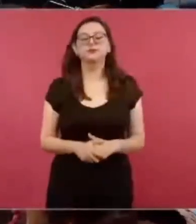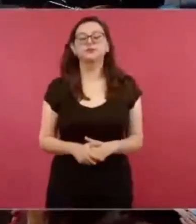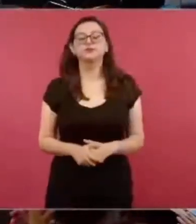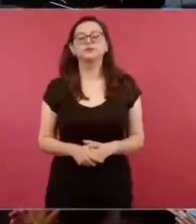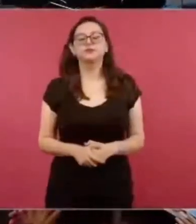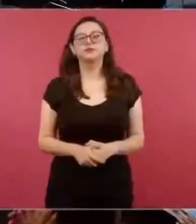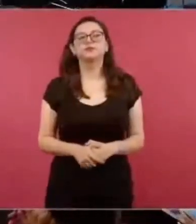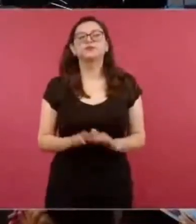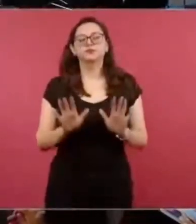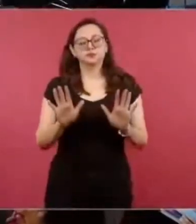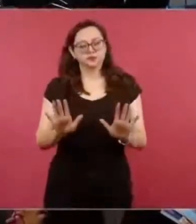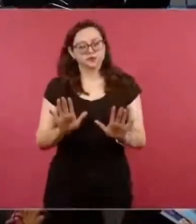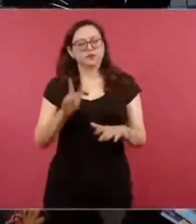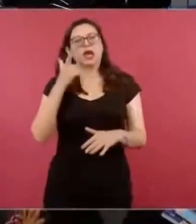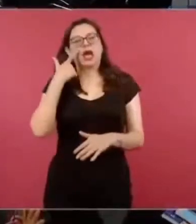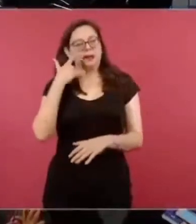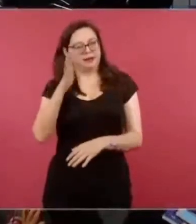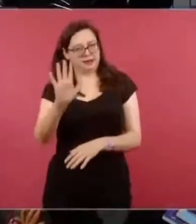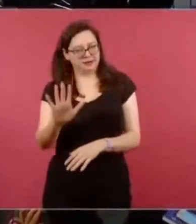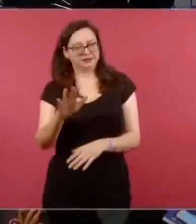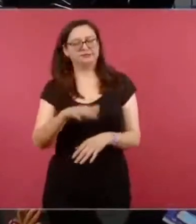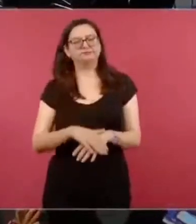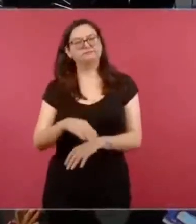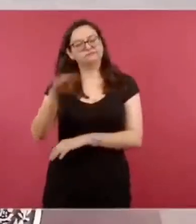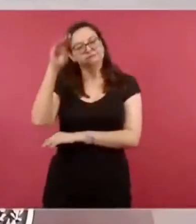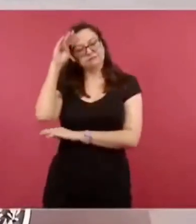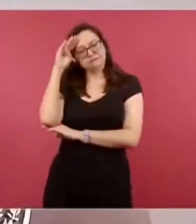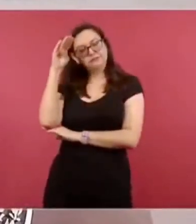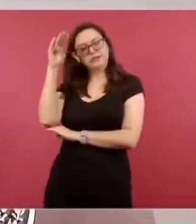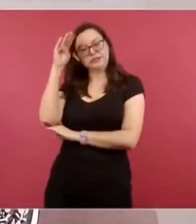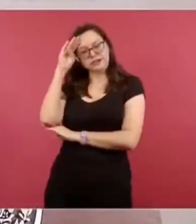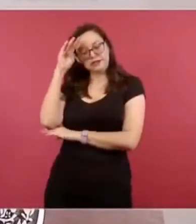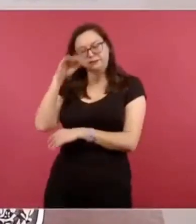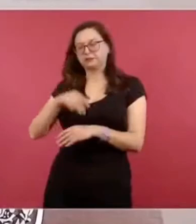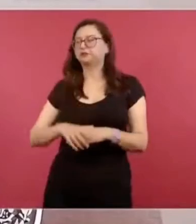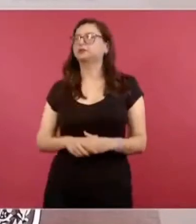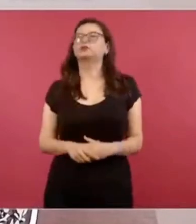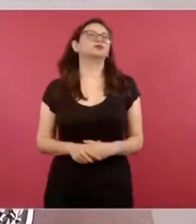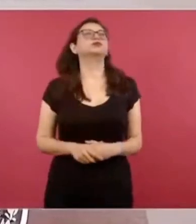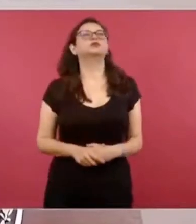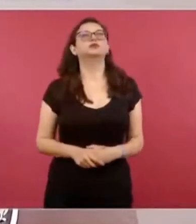yo nunca he visto a ese señor